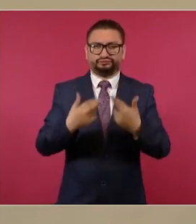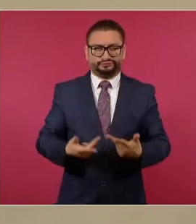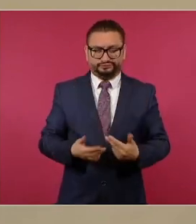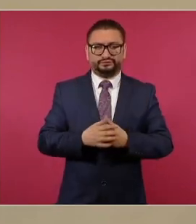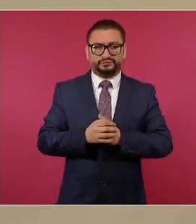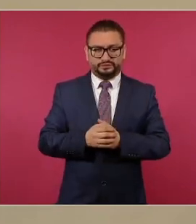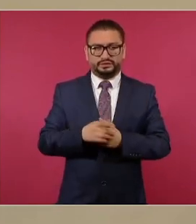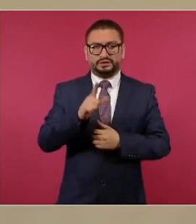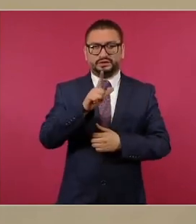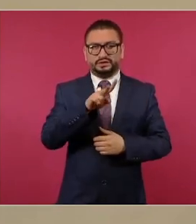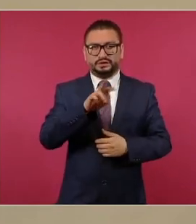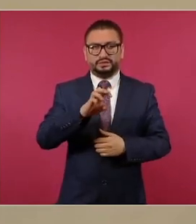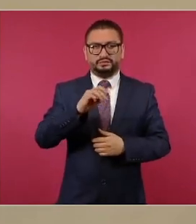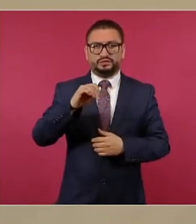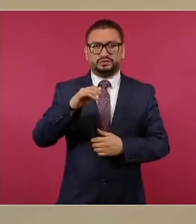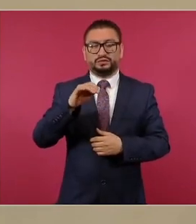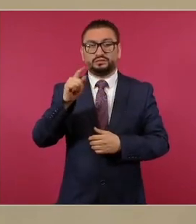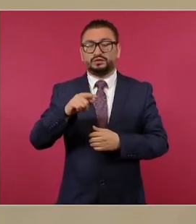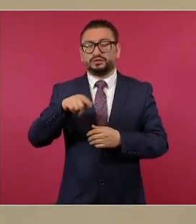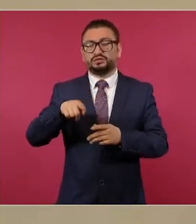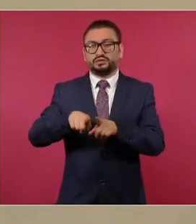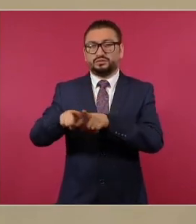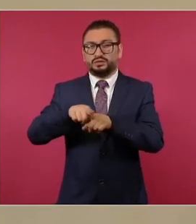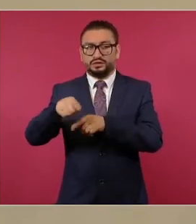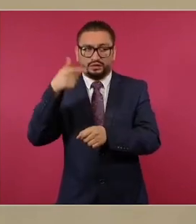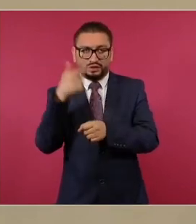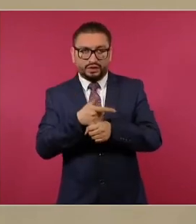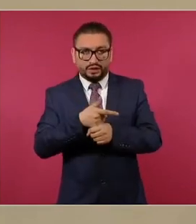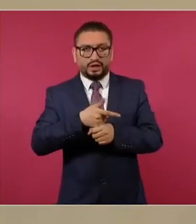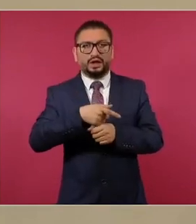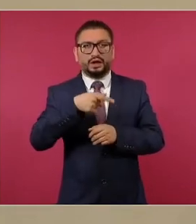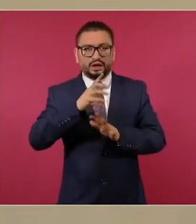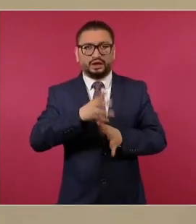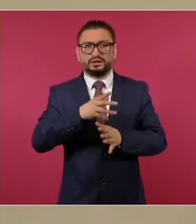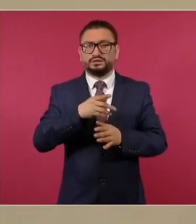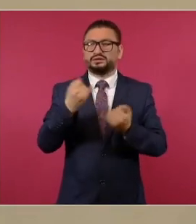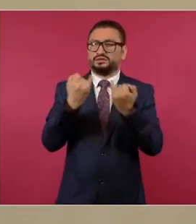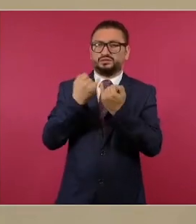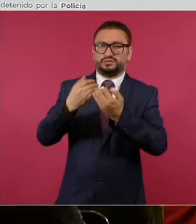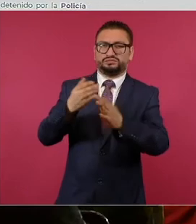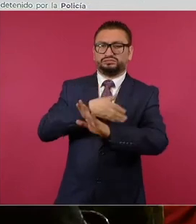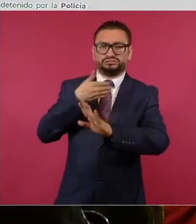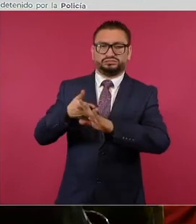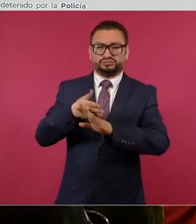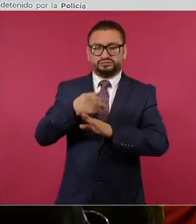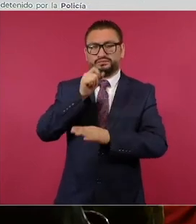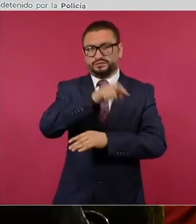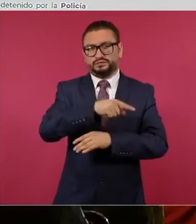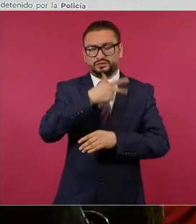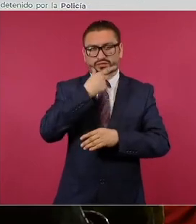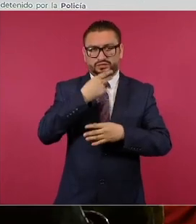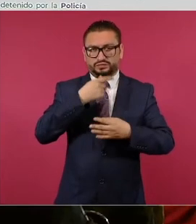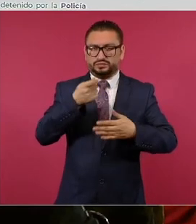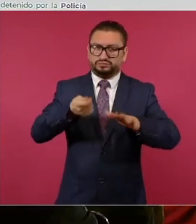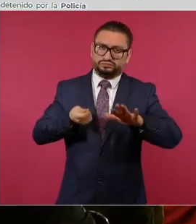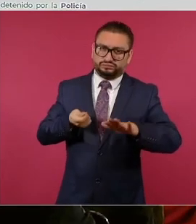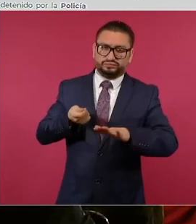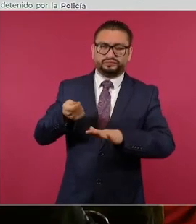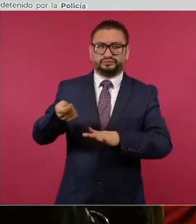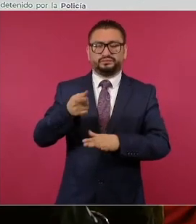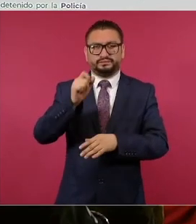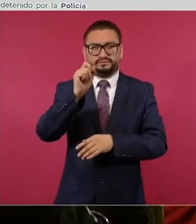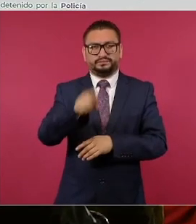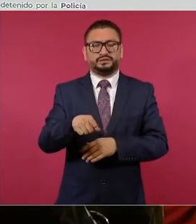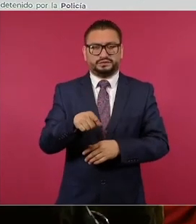Lev Norman fue descubierto por el hermano de Lucero Yasmín, quien también fue agredido por el sentenciado con el mismo